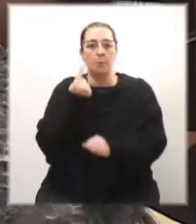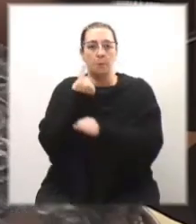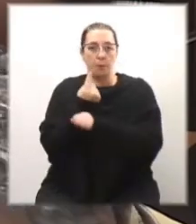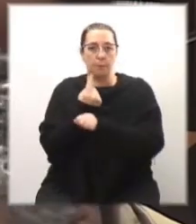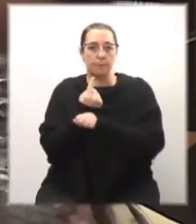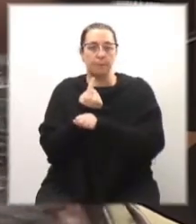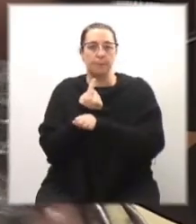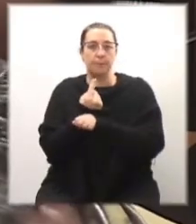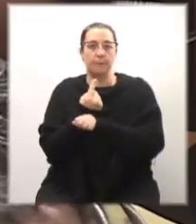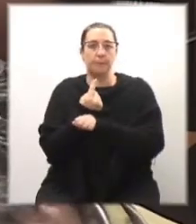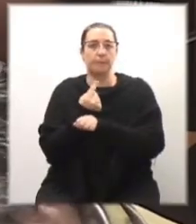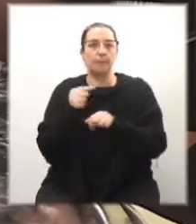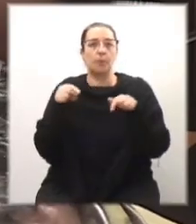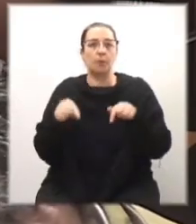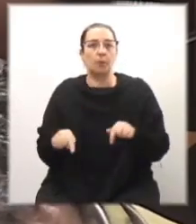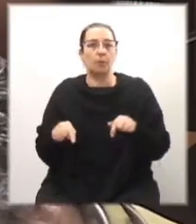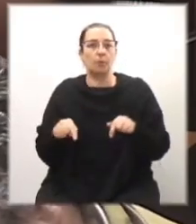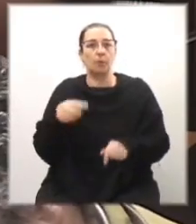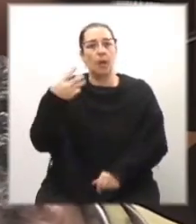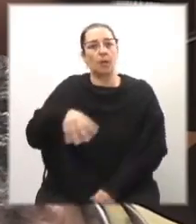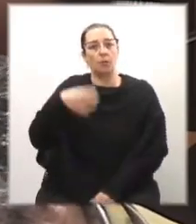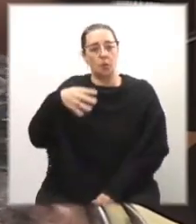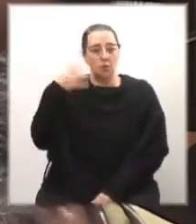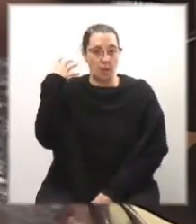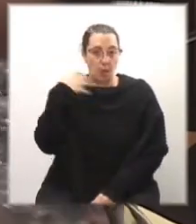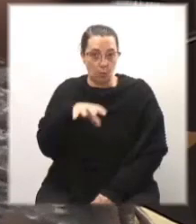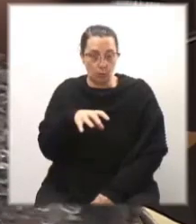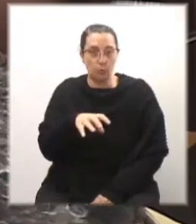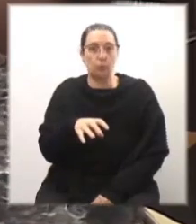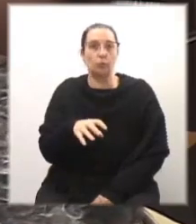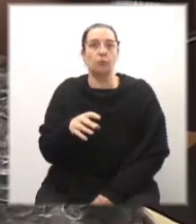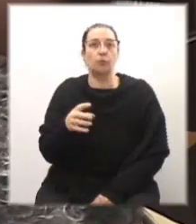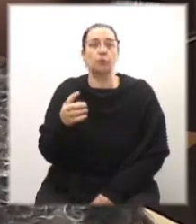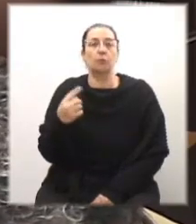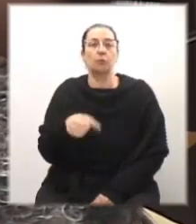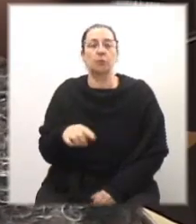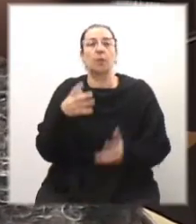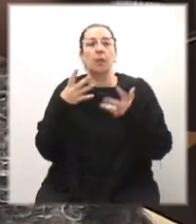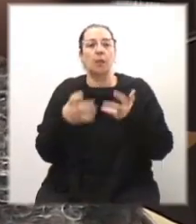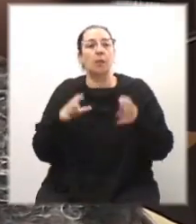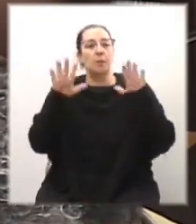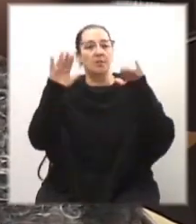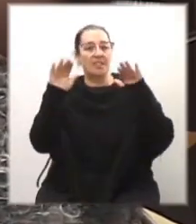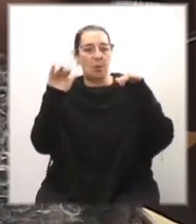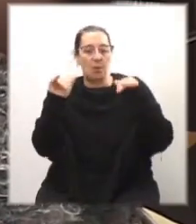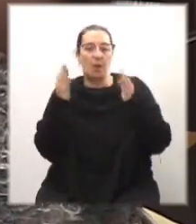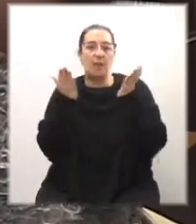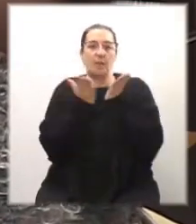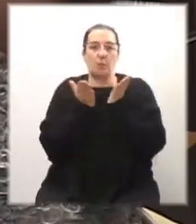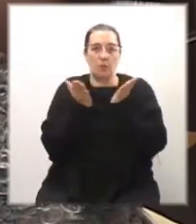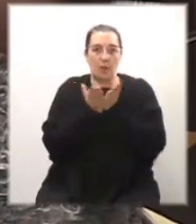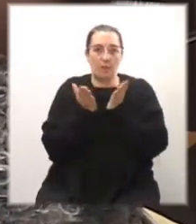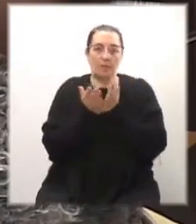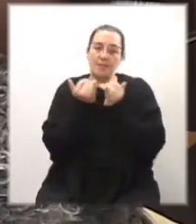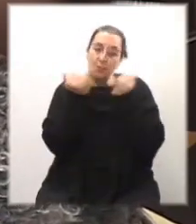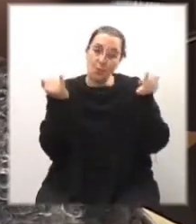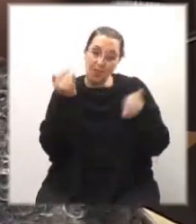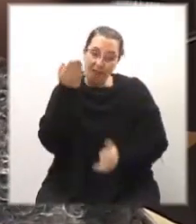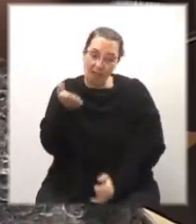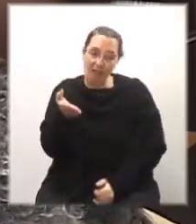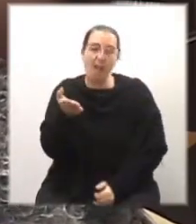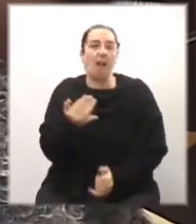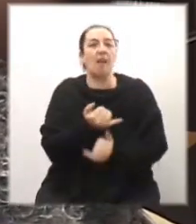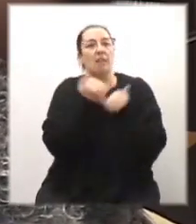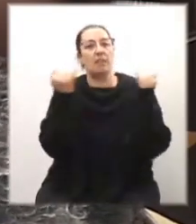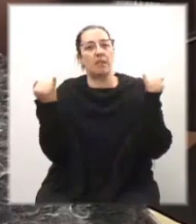Primero, hoy, siendo 14 de agosto, queremos saludar a los estudiantes en su día,